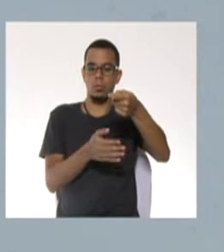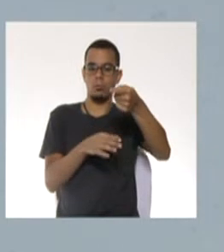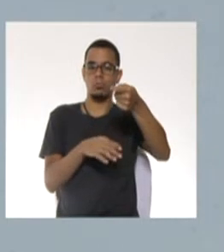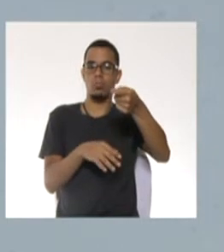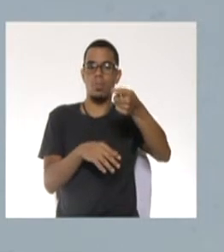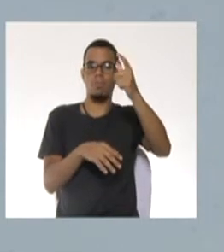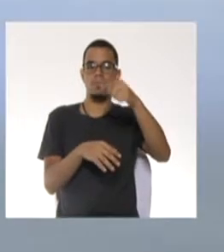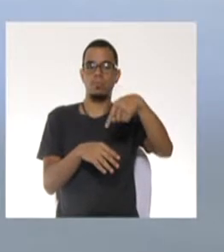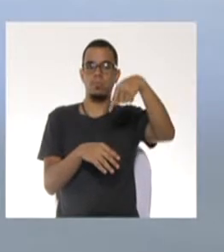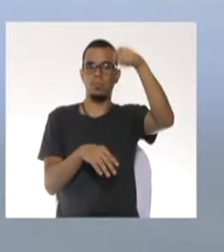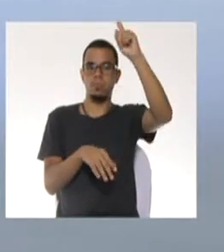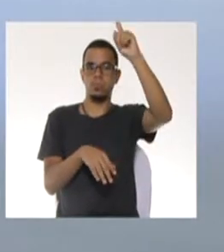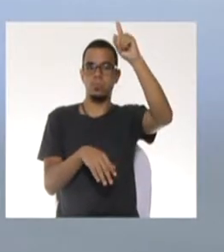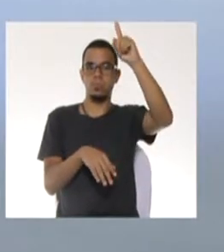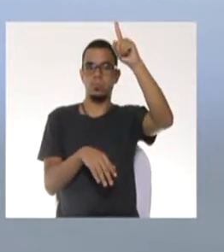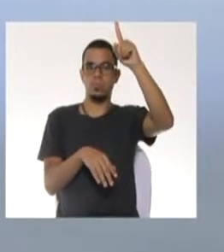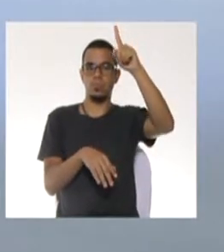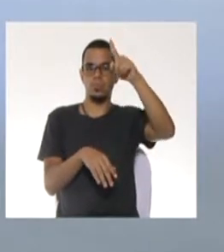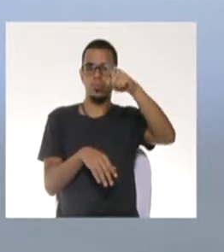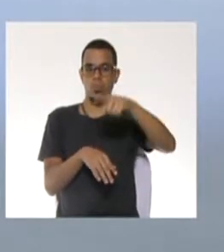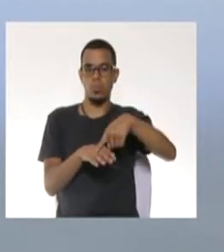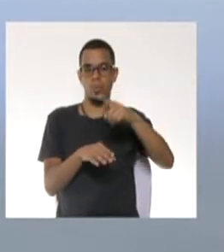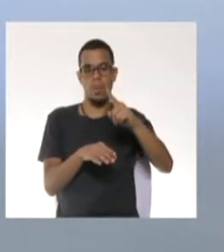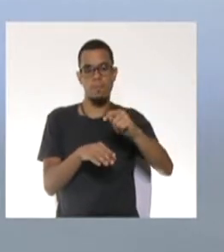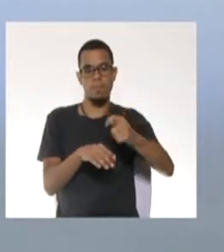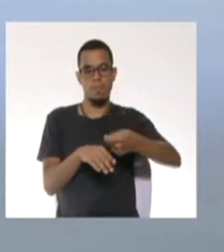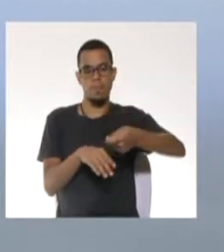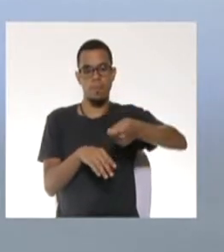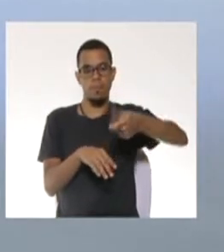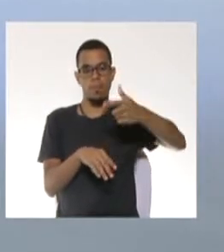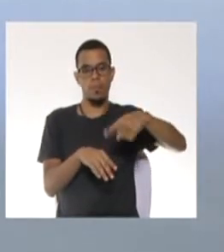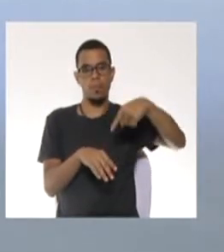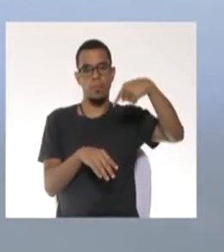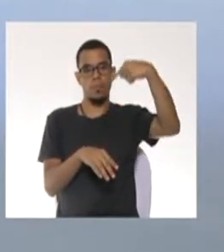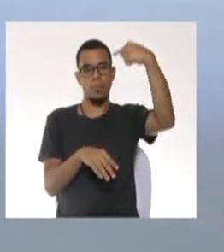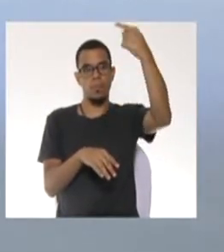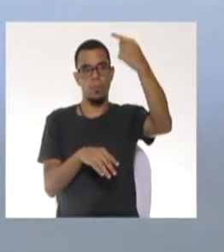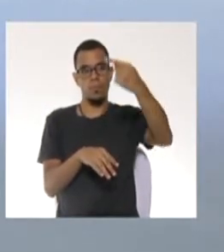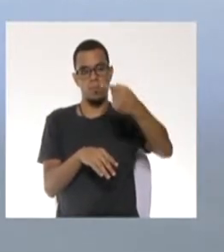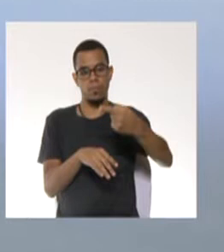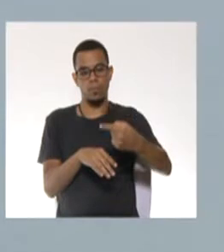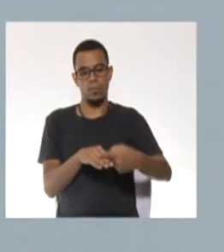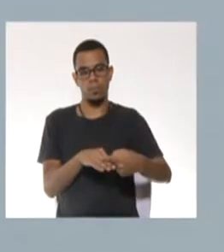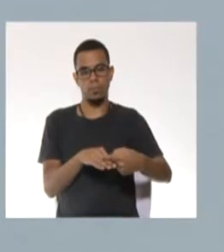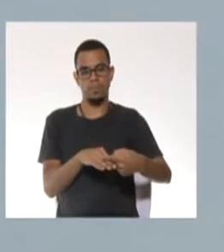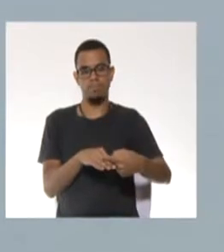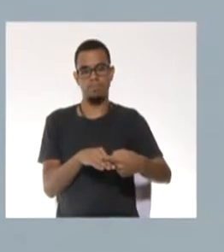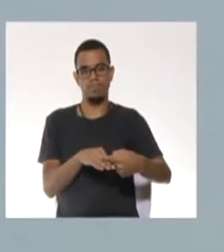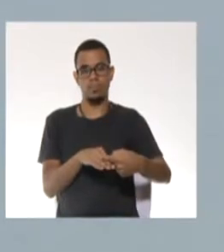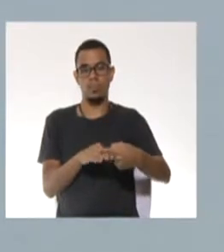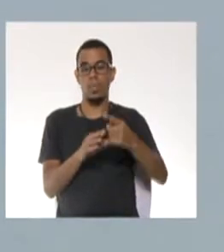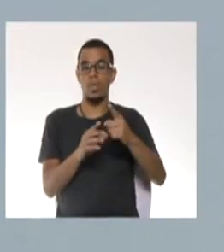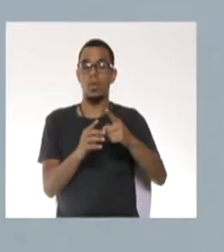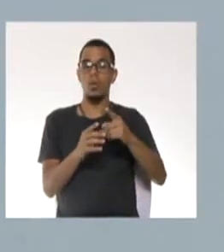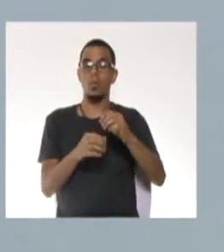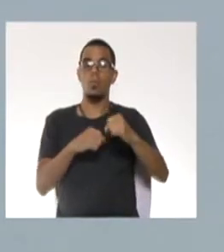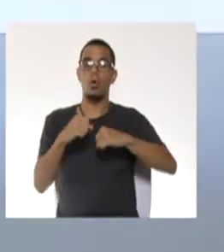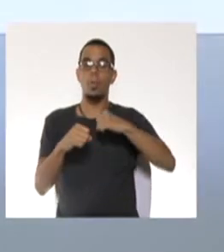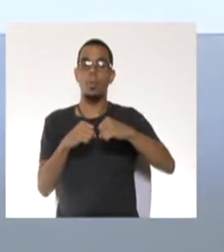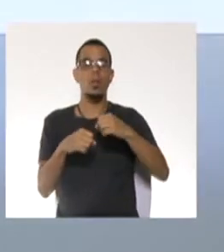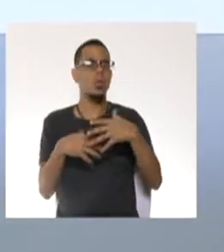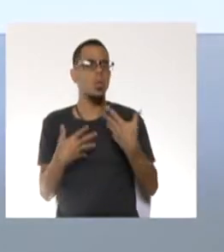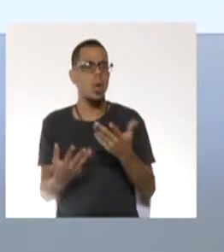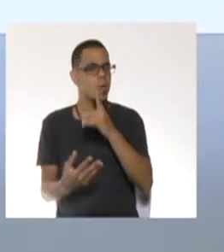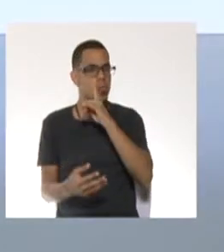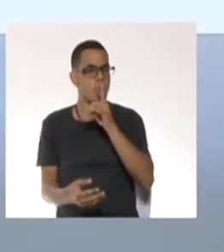velocidad, hizo este movimiento. ¿Quién me lo describió? La trayectoria, es decir, que es un movimiento parabólico,